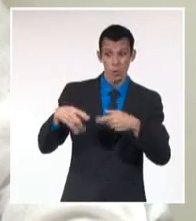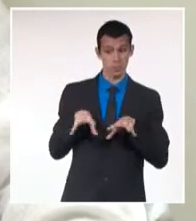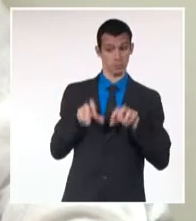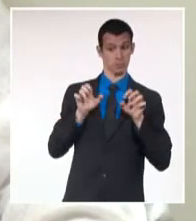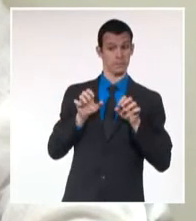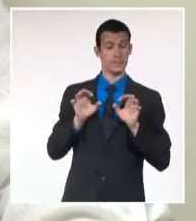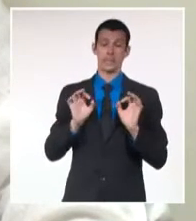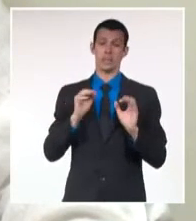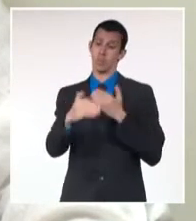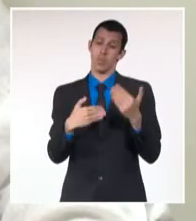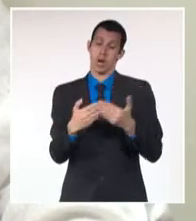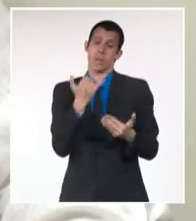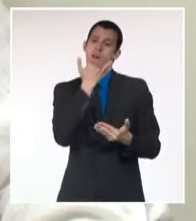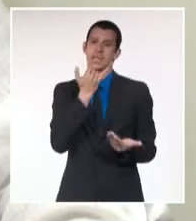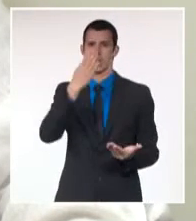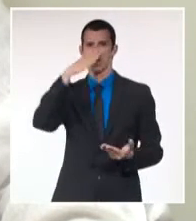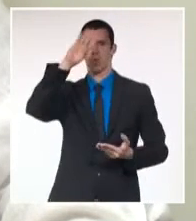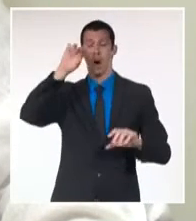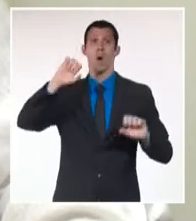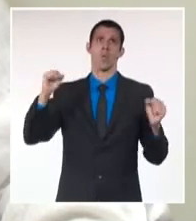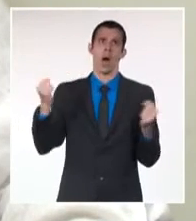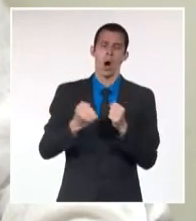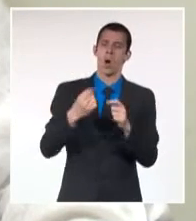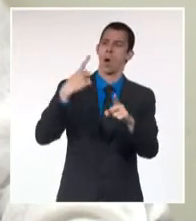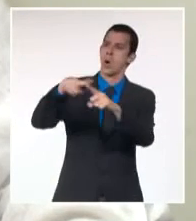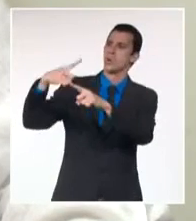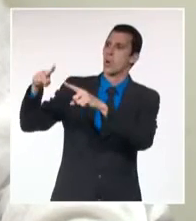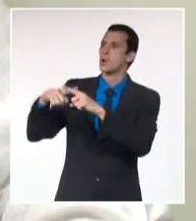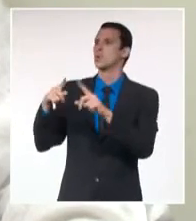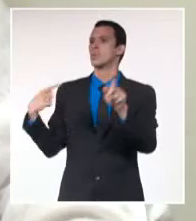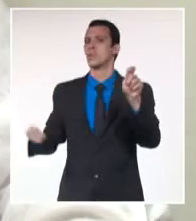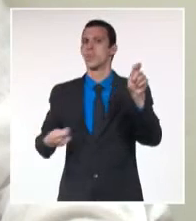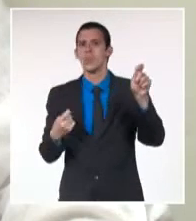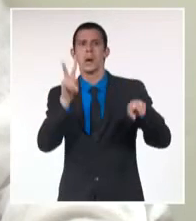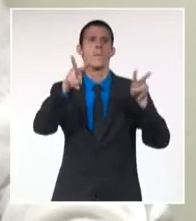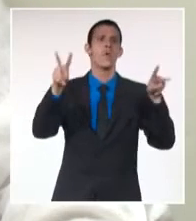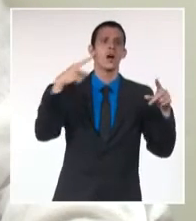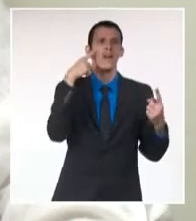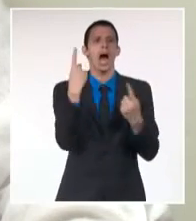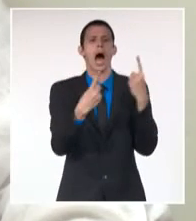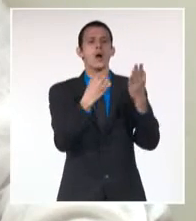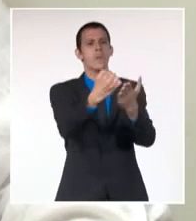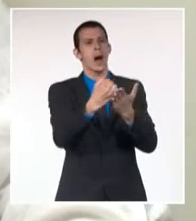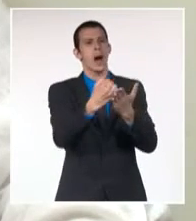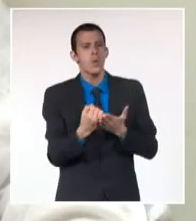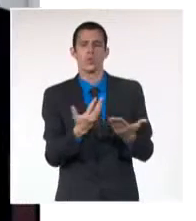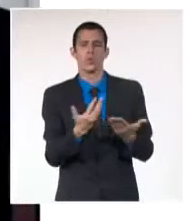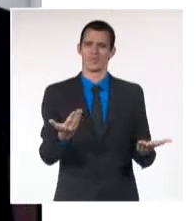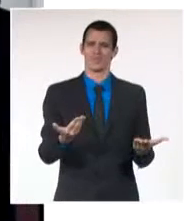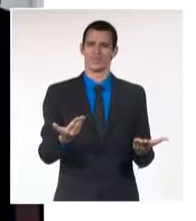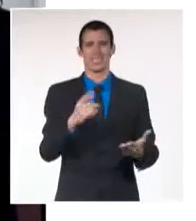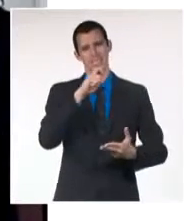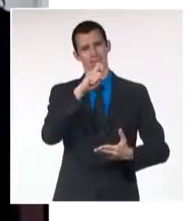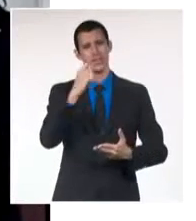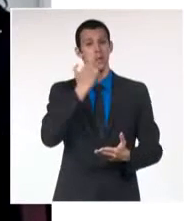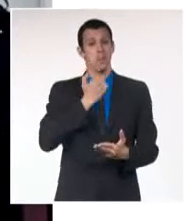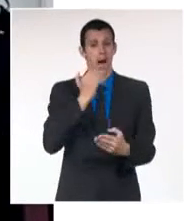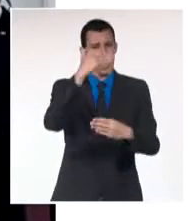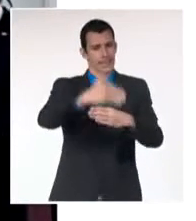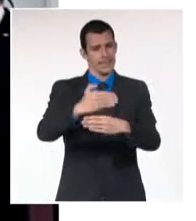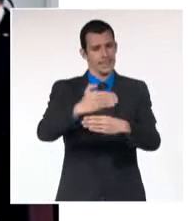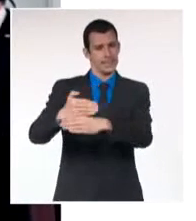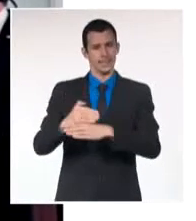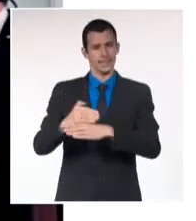le sirvió a Estados Unidos un argumento espurio para que diera tal paso, pero